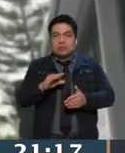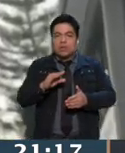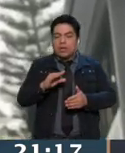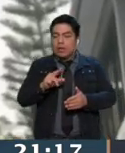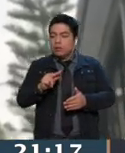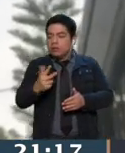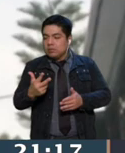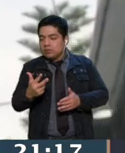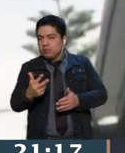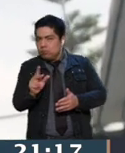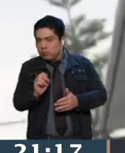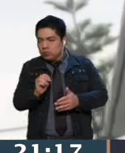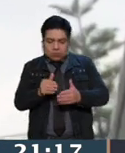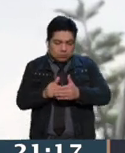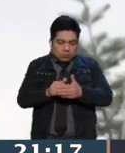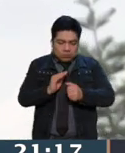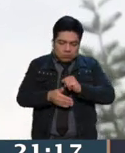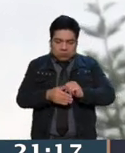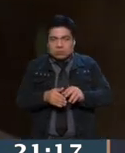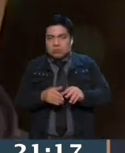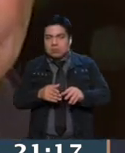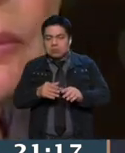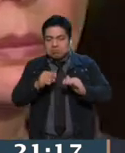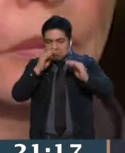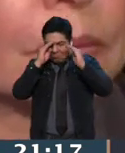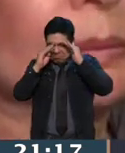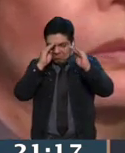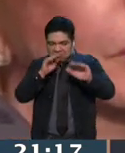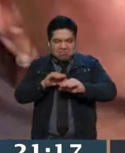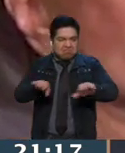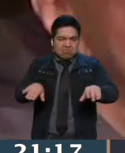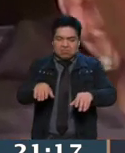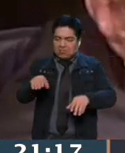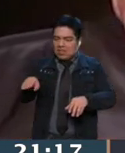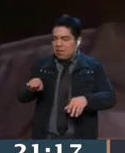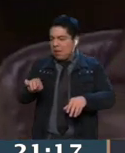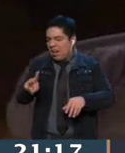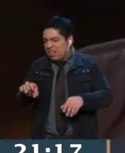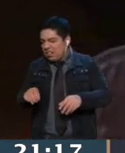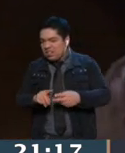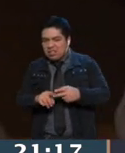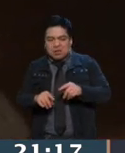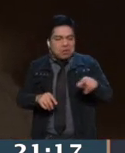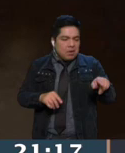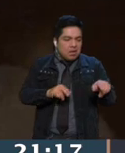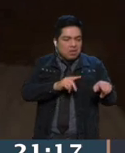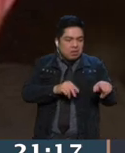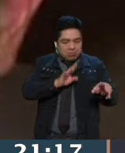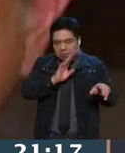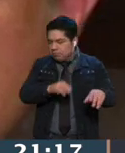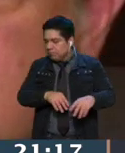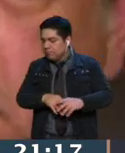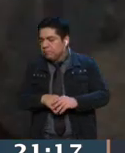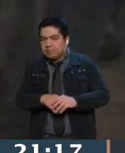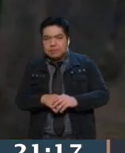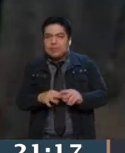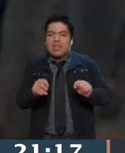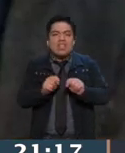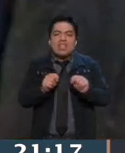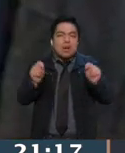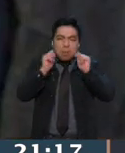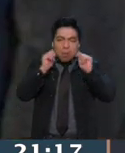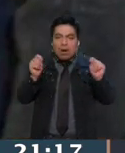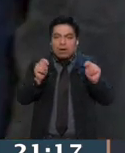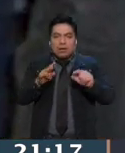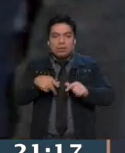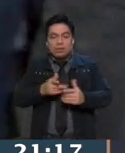1988. Independientemente de lo que pensemos de Manuel Bartlett hoy, o hayamos pensado de él en el pasado, era una acusación